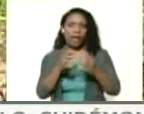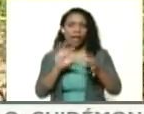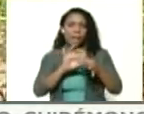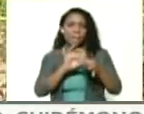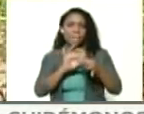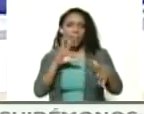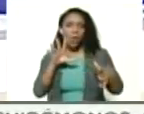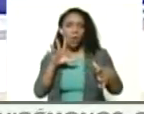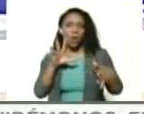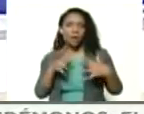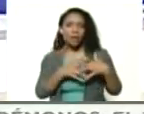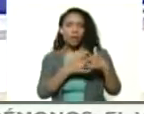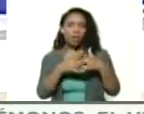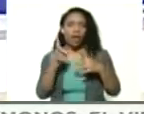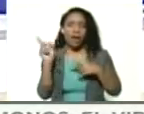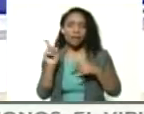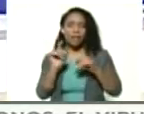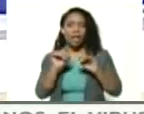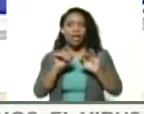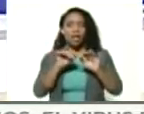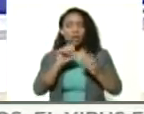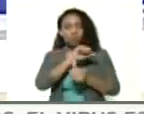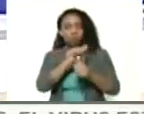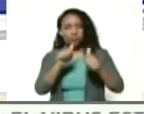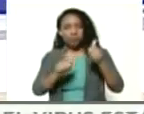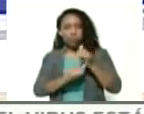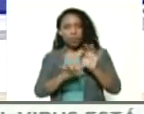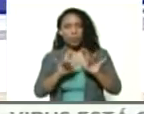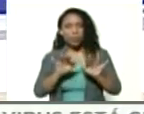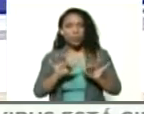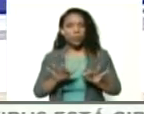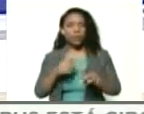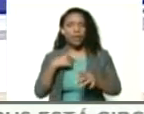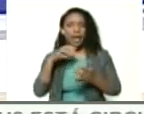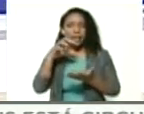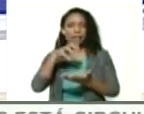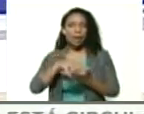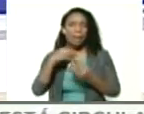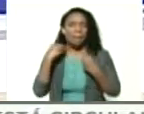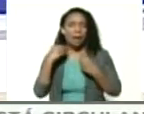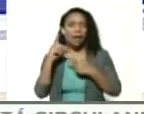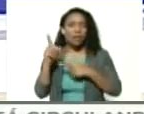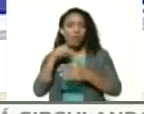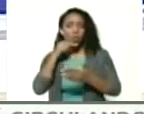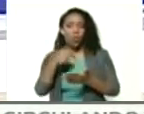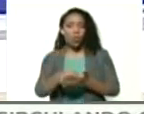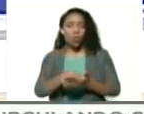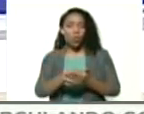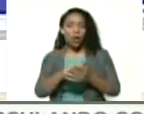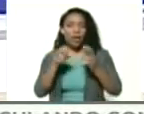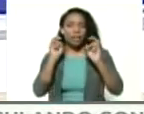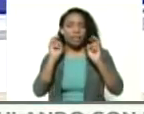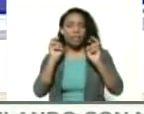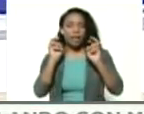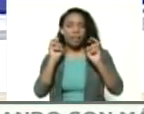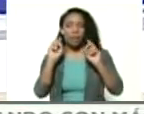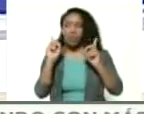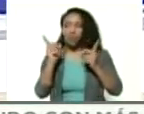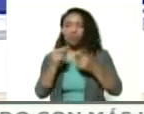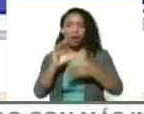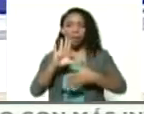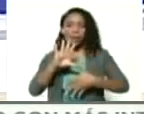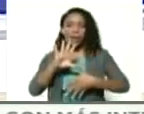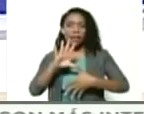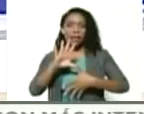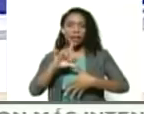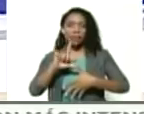Otto Ray era subsecretario de Estado del Departamento de Estado para lo que ellos llaman asuntos hemisféricos, o sea, para América Latina y el